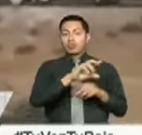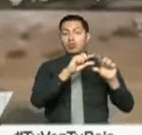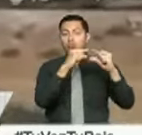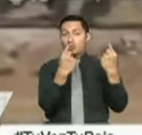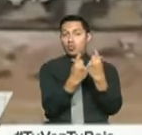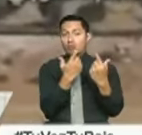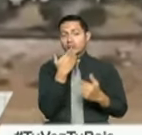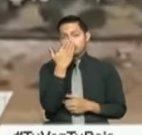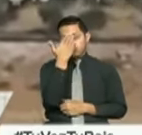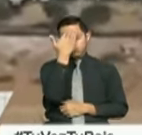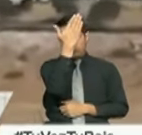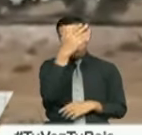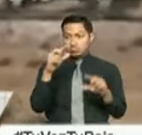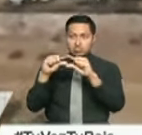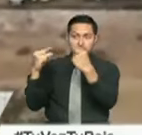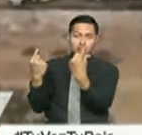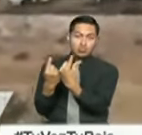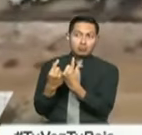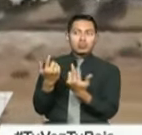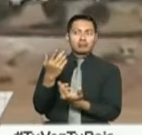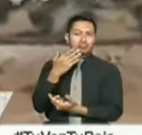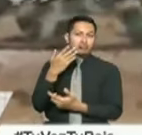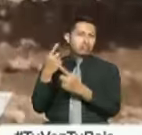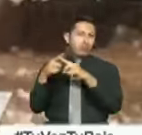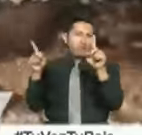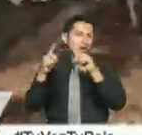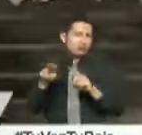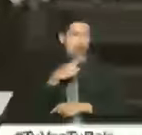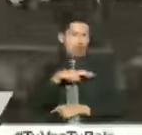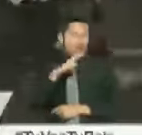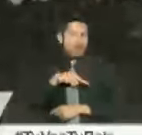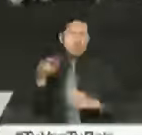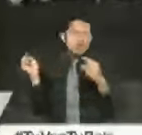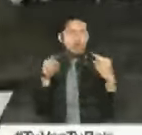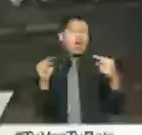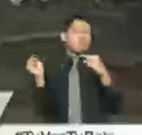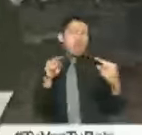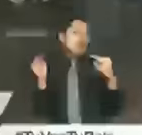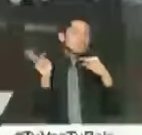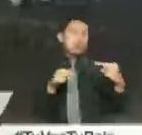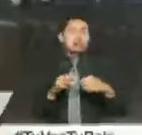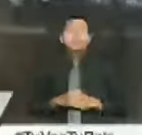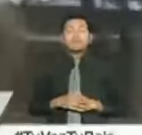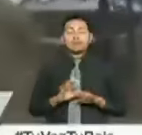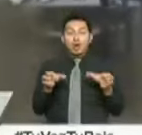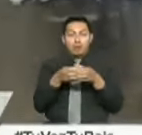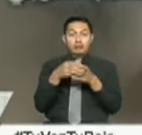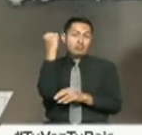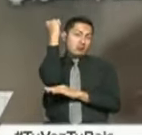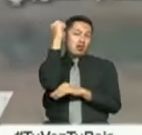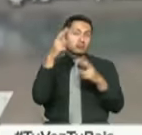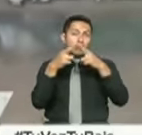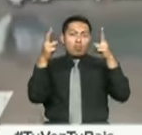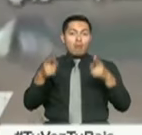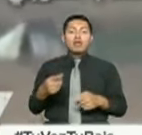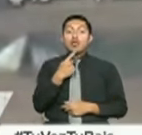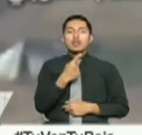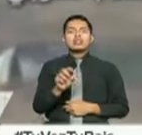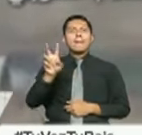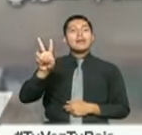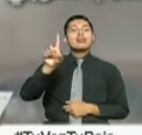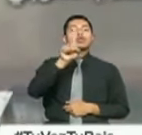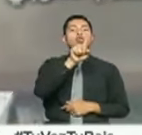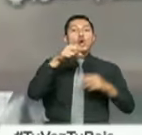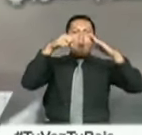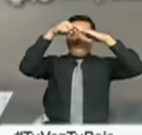el extrarradio de la capital. Según el Observatorio Sirio de Derechos Humanos, al menos 21 proyectiles del tipo tierra-tierra